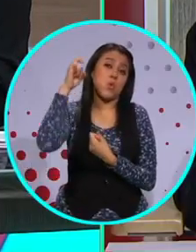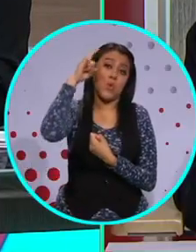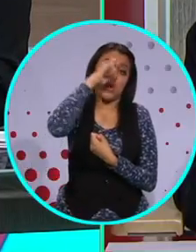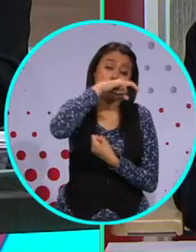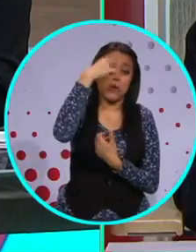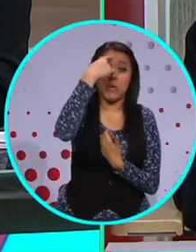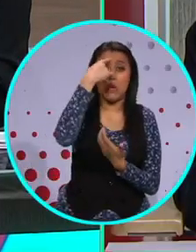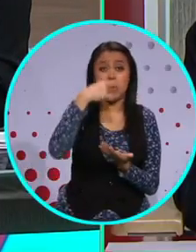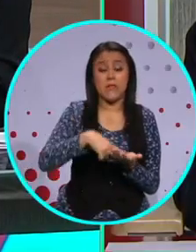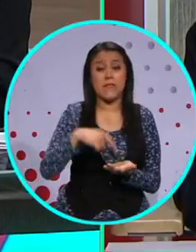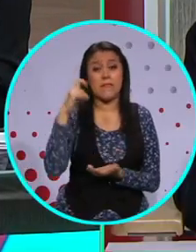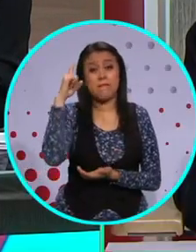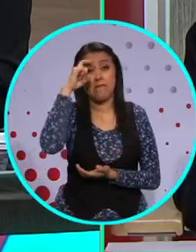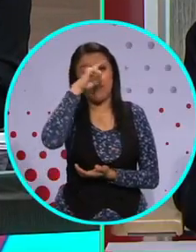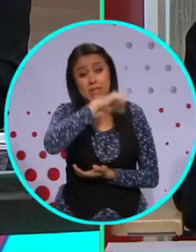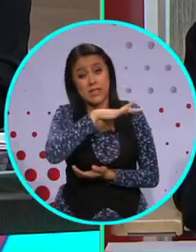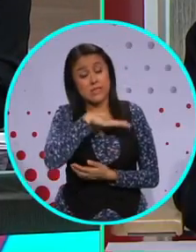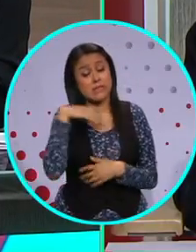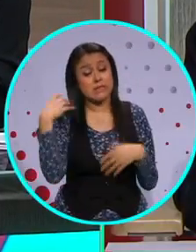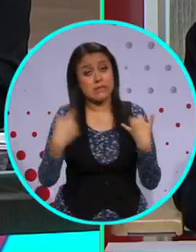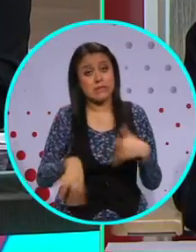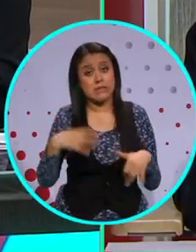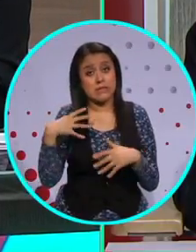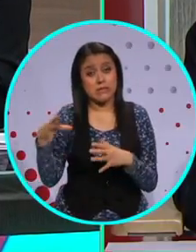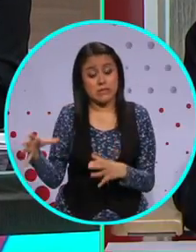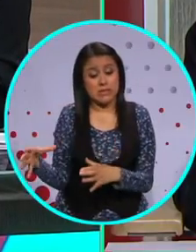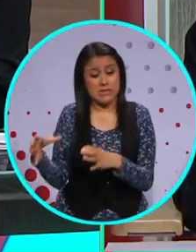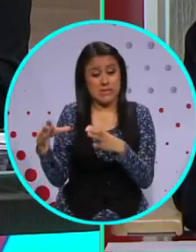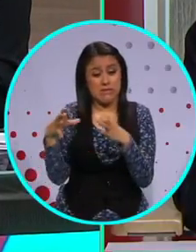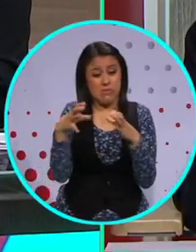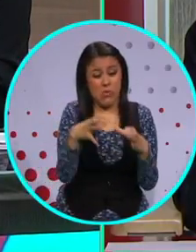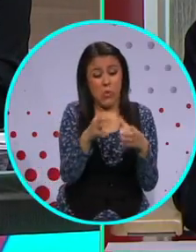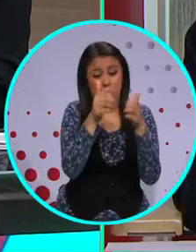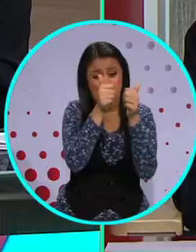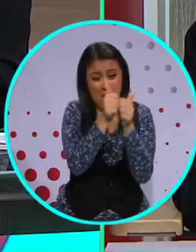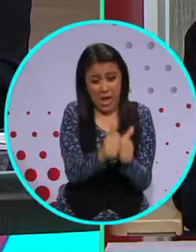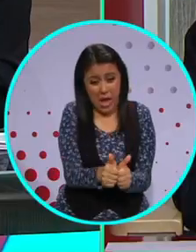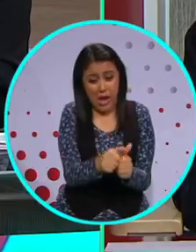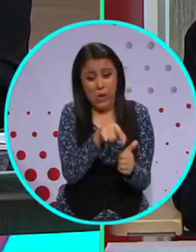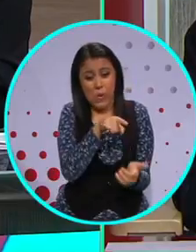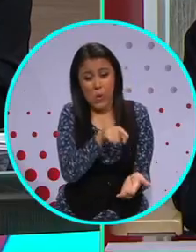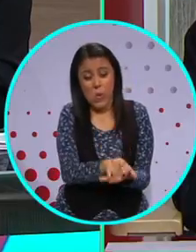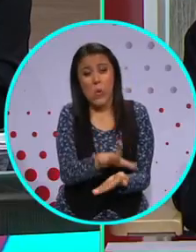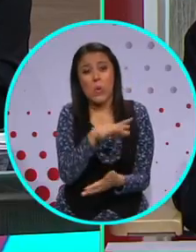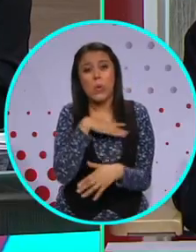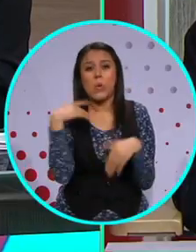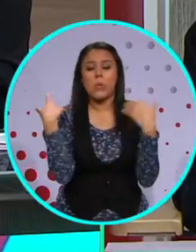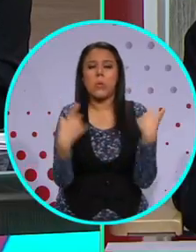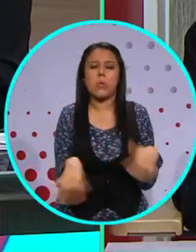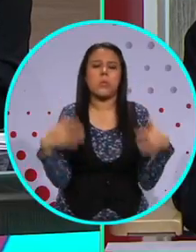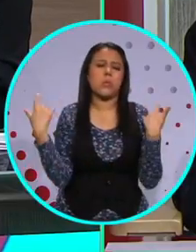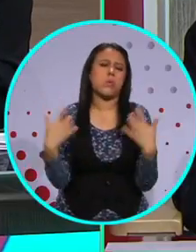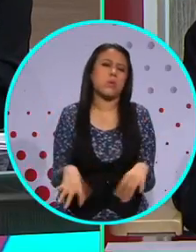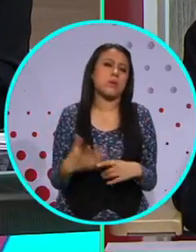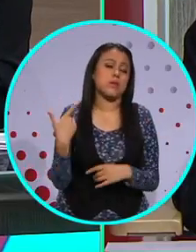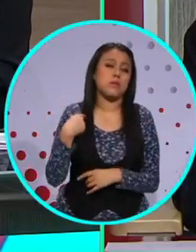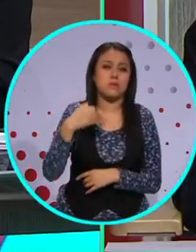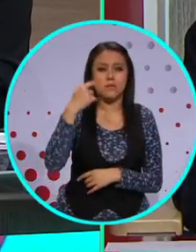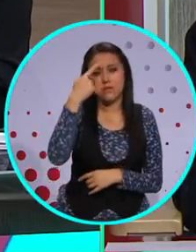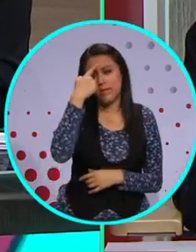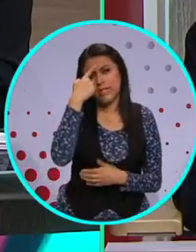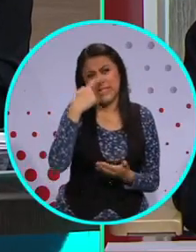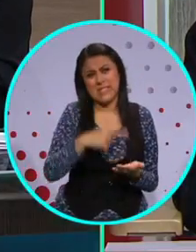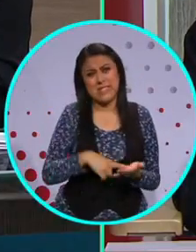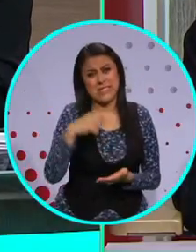engorroso y el corralón el arrastre más el almacenaje lavado encerado pulido y si le sacan los